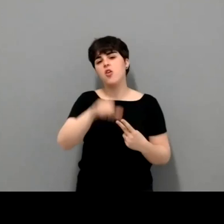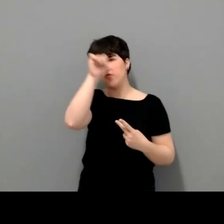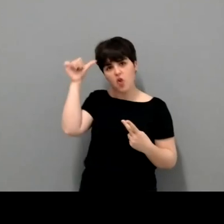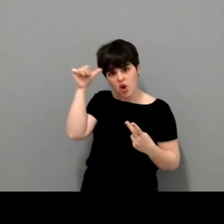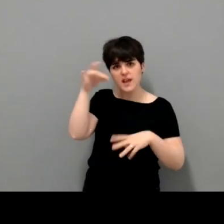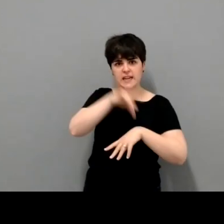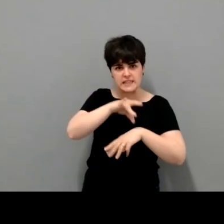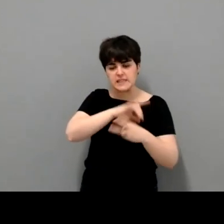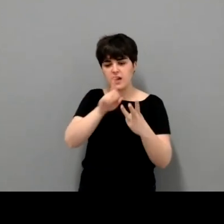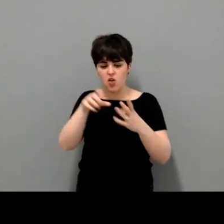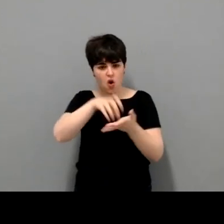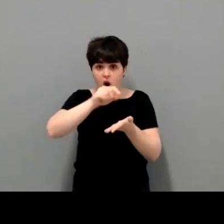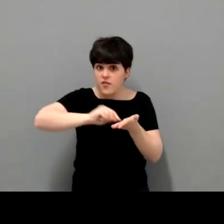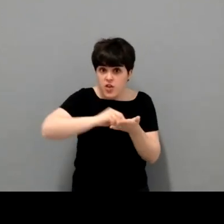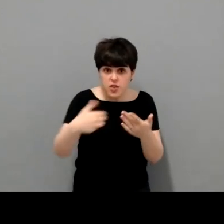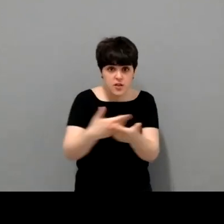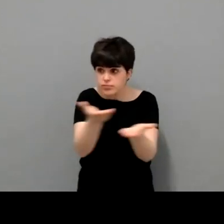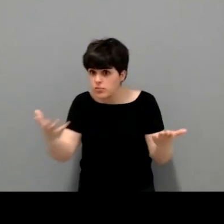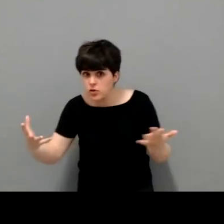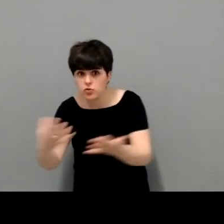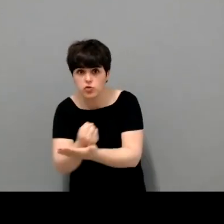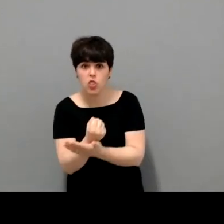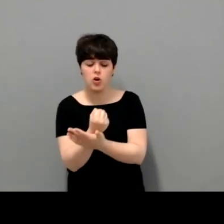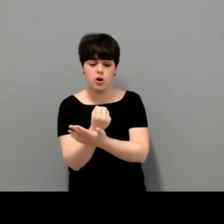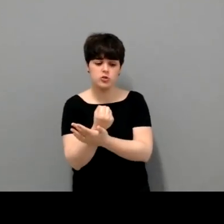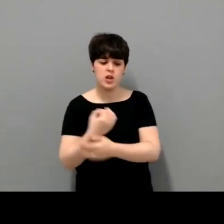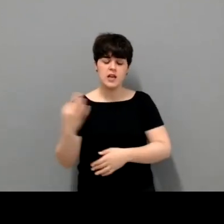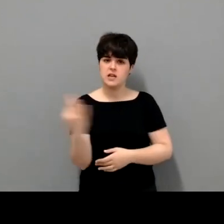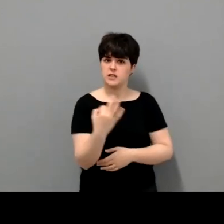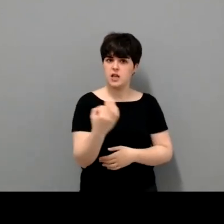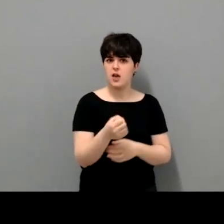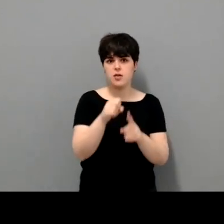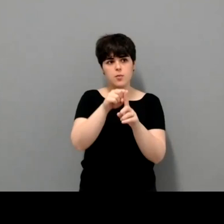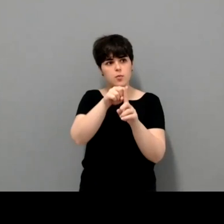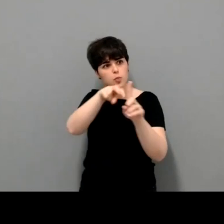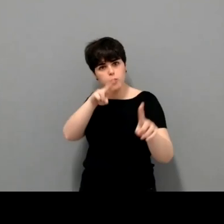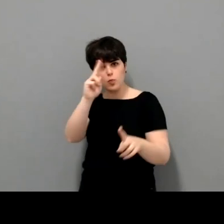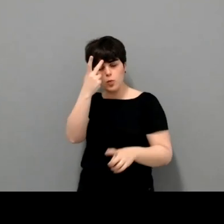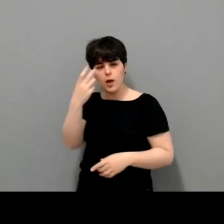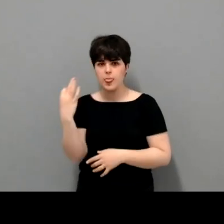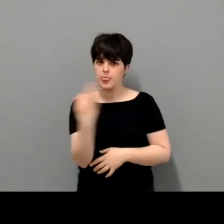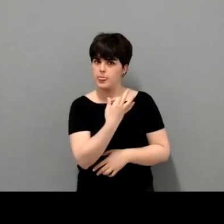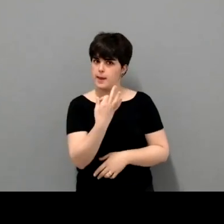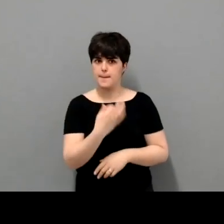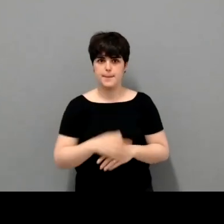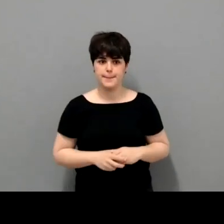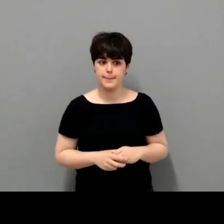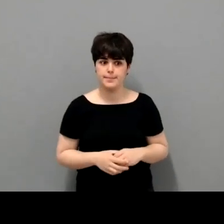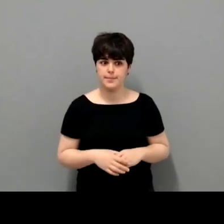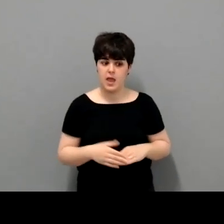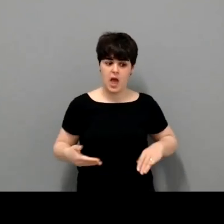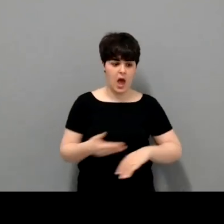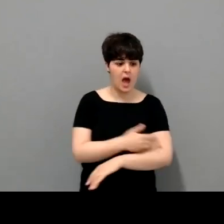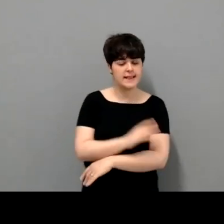nuestras oficinas, todos tenemos que realizar ese cambio de mirada. Me ha precedido